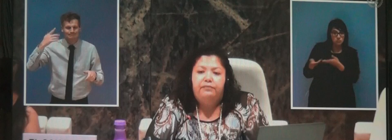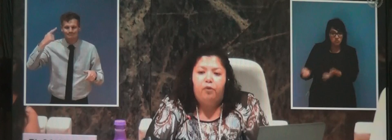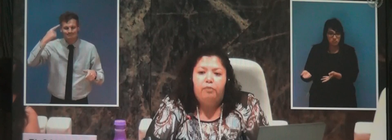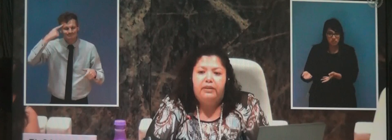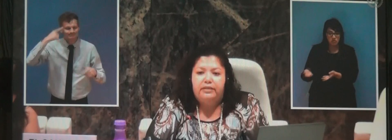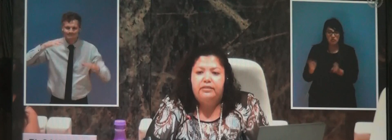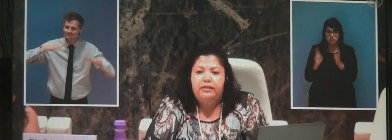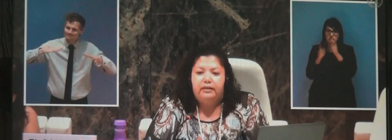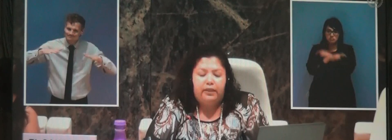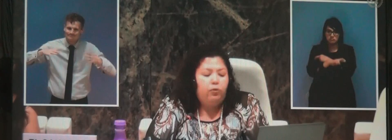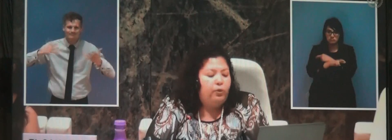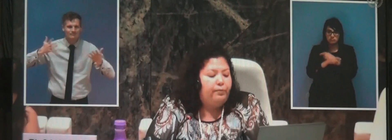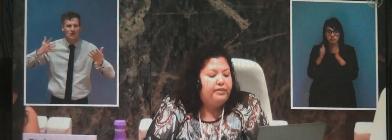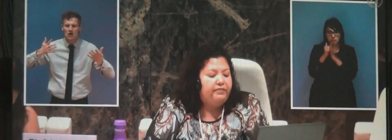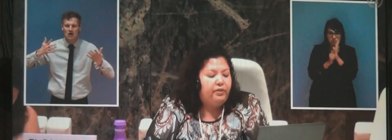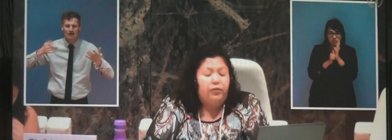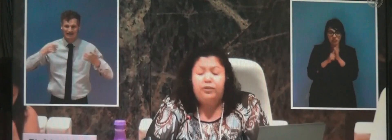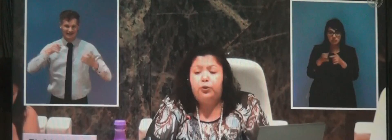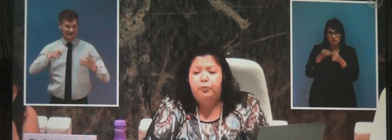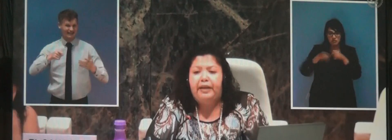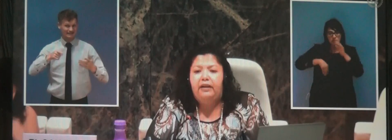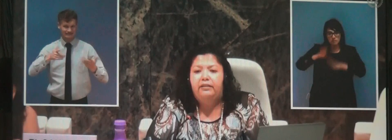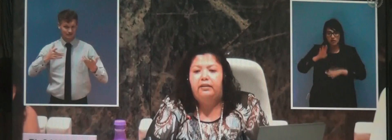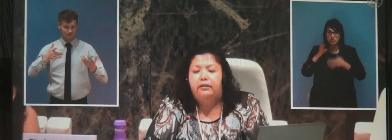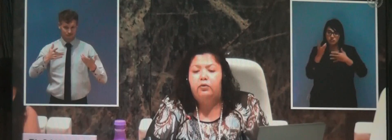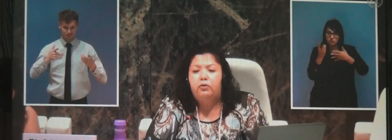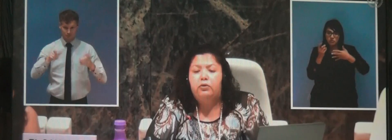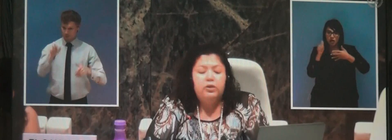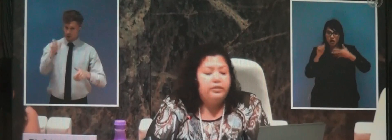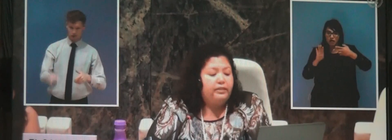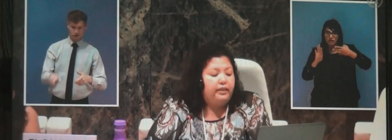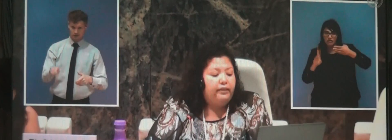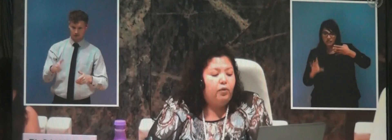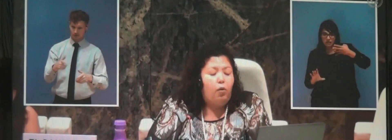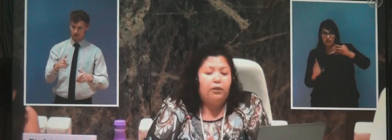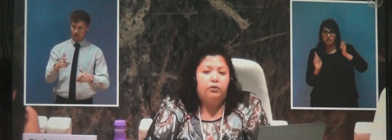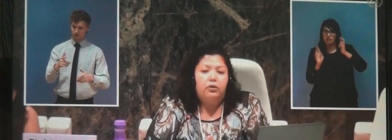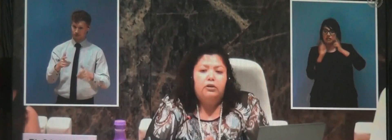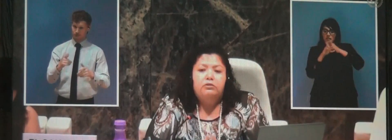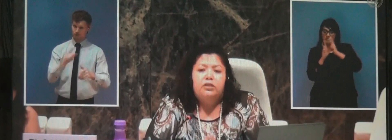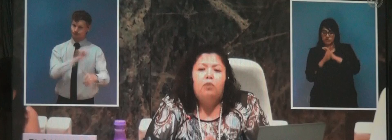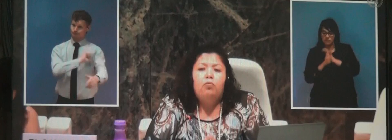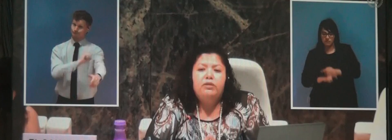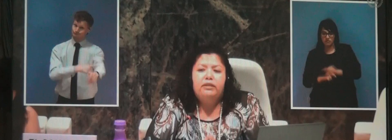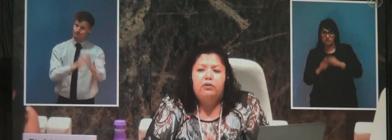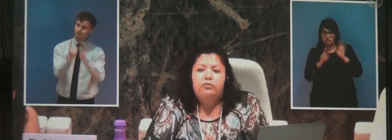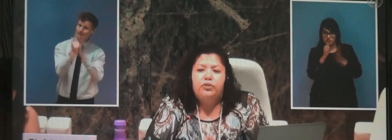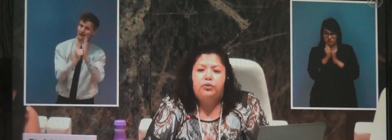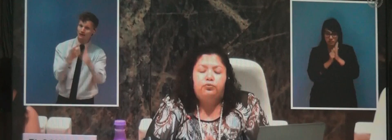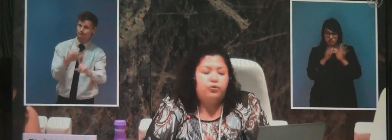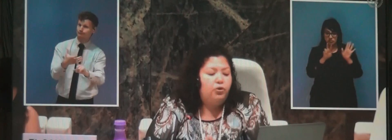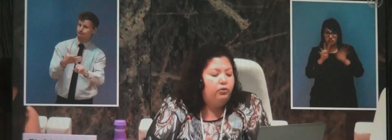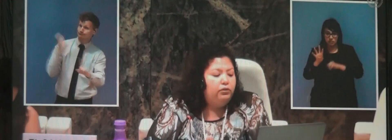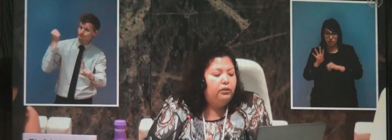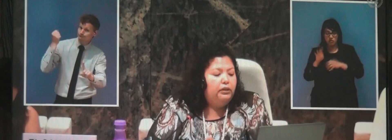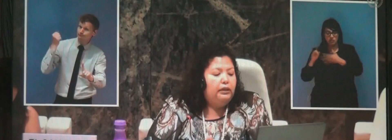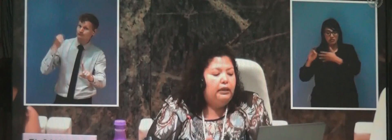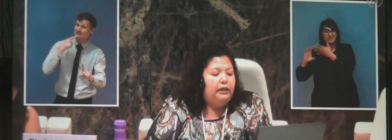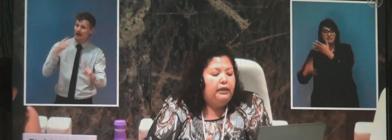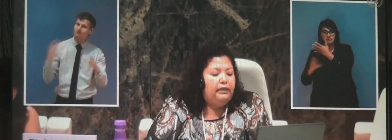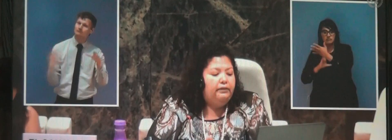hacer reformas de este artículo específico, de estos numerales del artículo 74, según nuestra